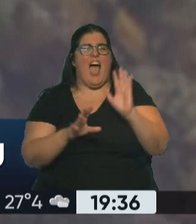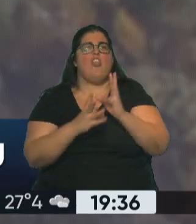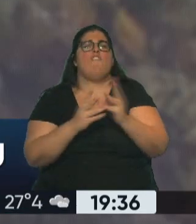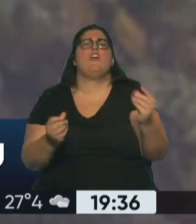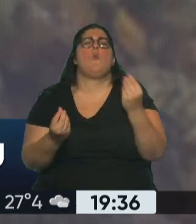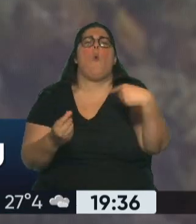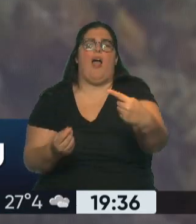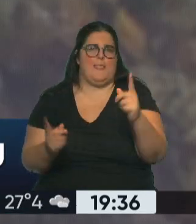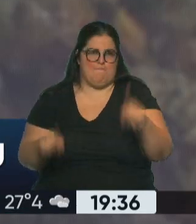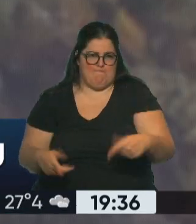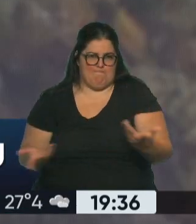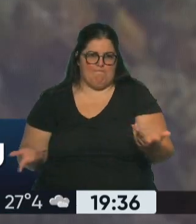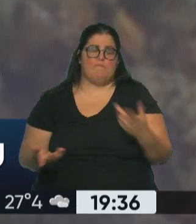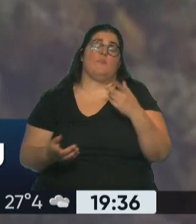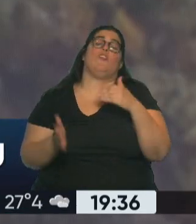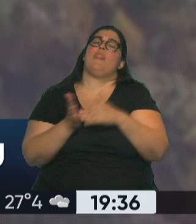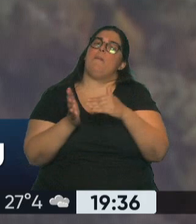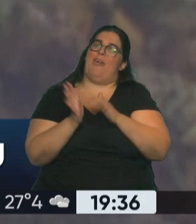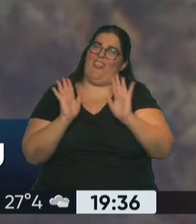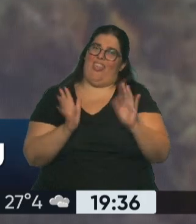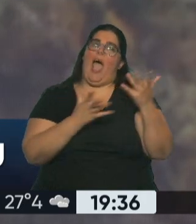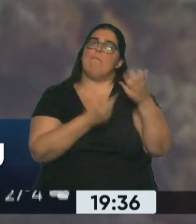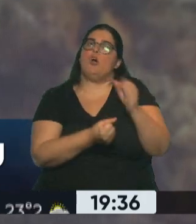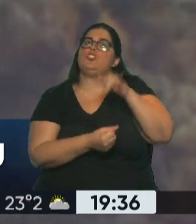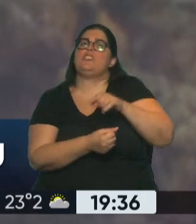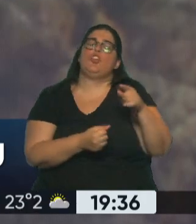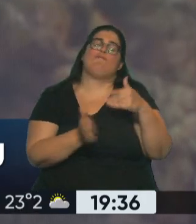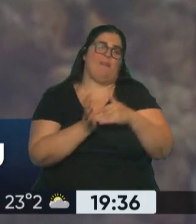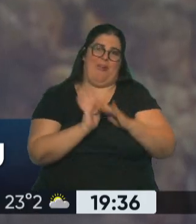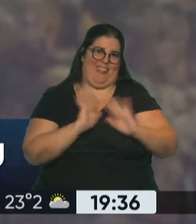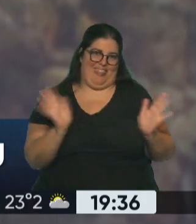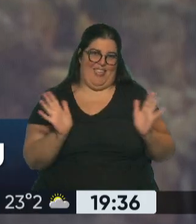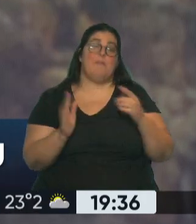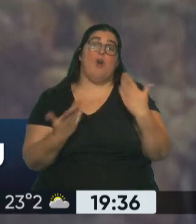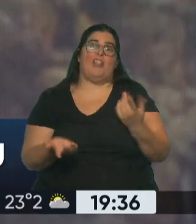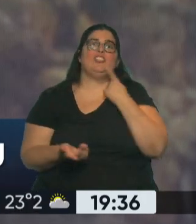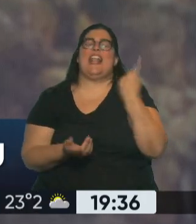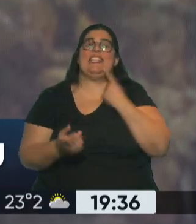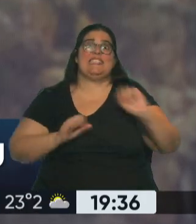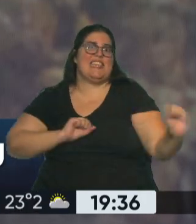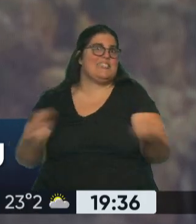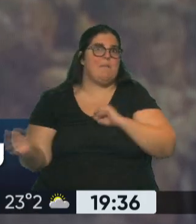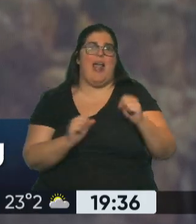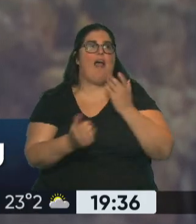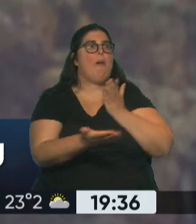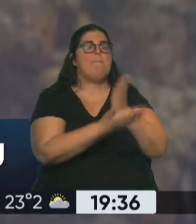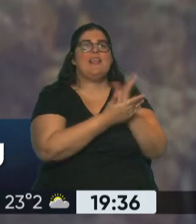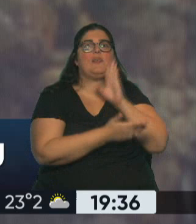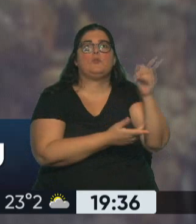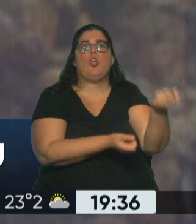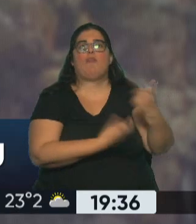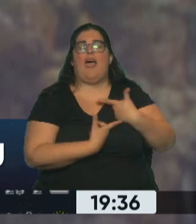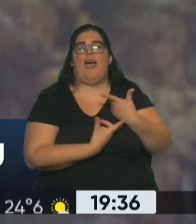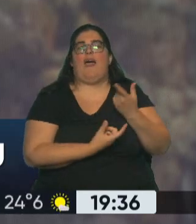mucho también qué pase con este apoyo. Por eso Zelensky lo que dice es, le viene pidiendo desesperadamente a Estados Unidos